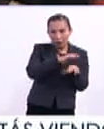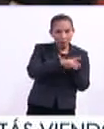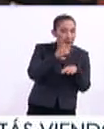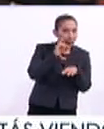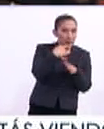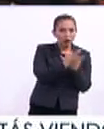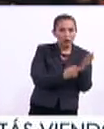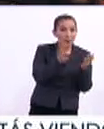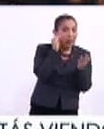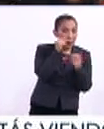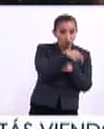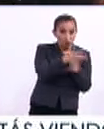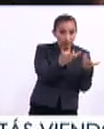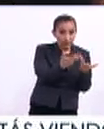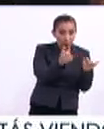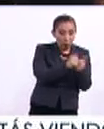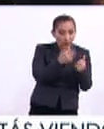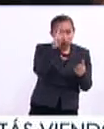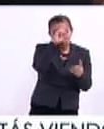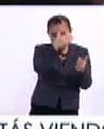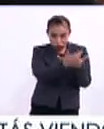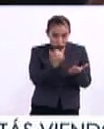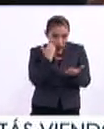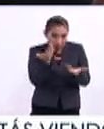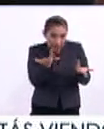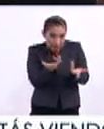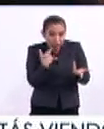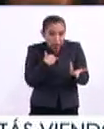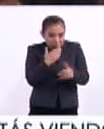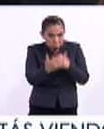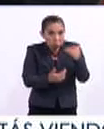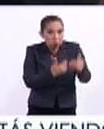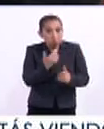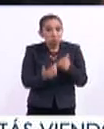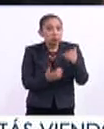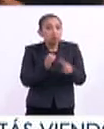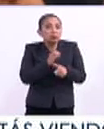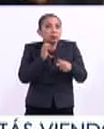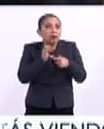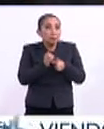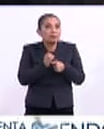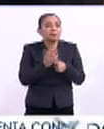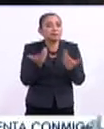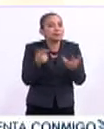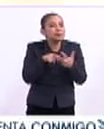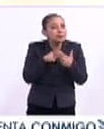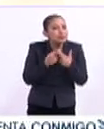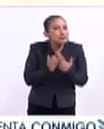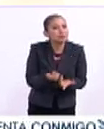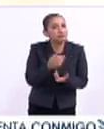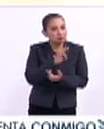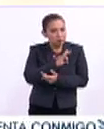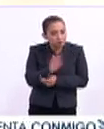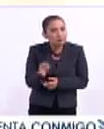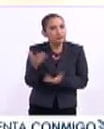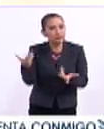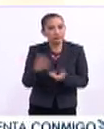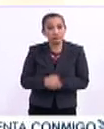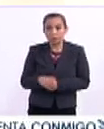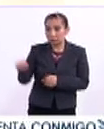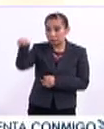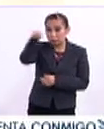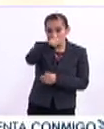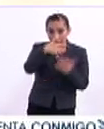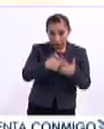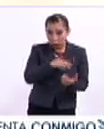que hizo un programa de radio, que propuso un programa de radio y lo llevó a cabo. Entonces, comienza a ser posible. Y las empresas